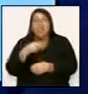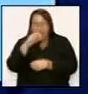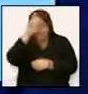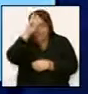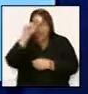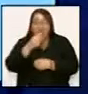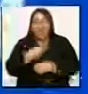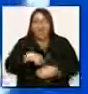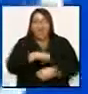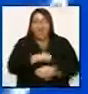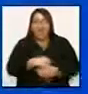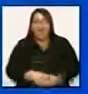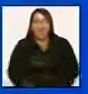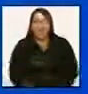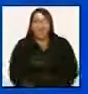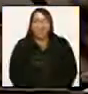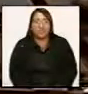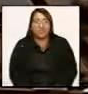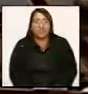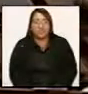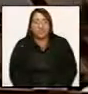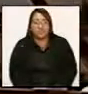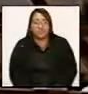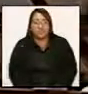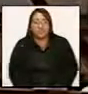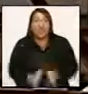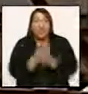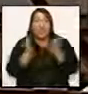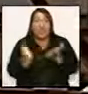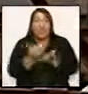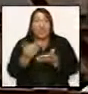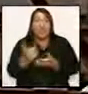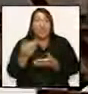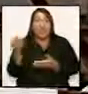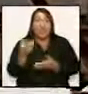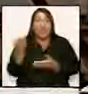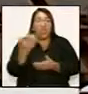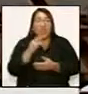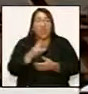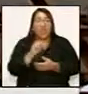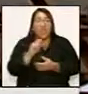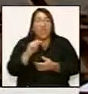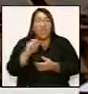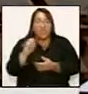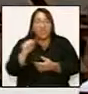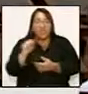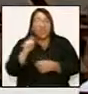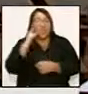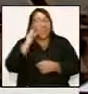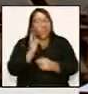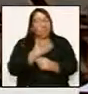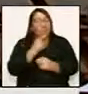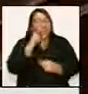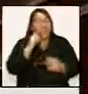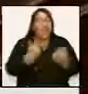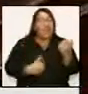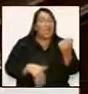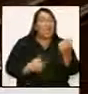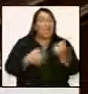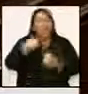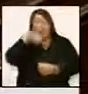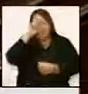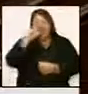y España. El libro Origen, Ritmos y Controversias de la Música Criolla del Perú